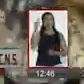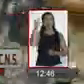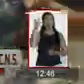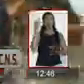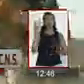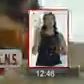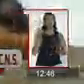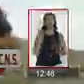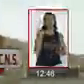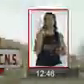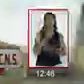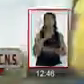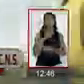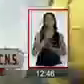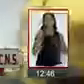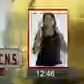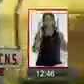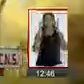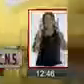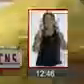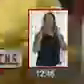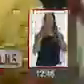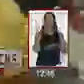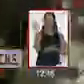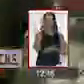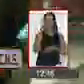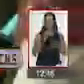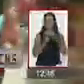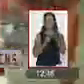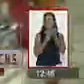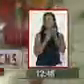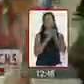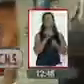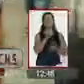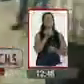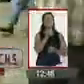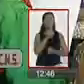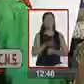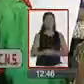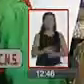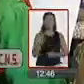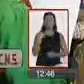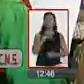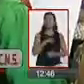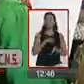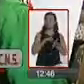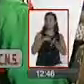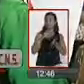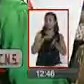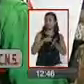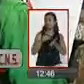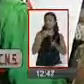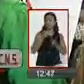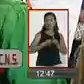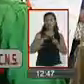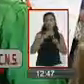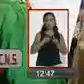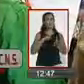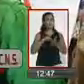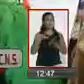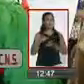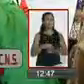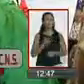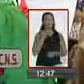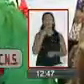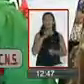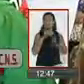gobierno quiere imponer que sean atendidas personas que nunca han aportado al seguro. Nosotros aportamos, seguimos aportando, y a veces somos